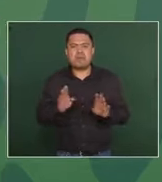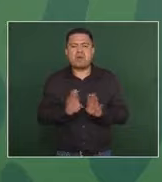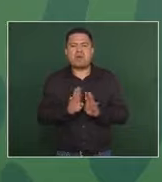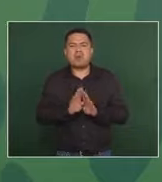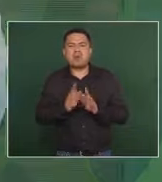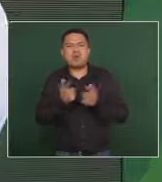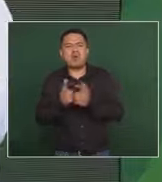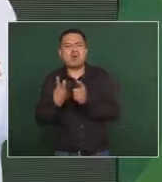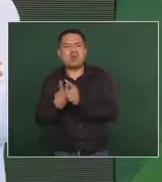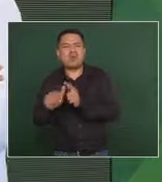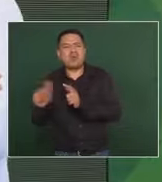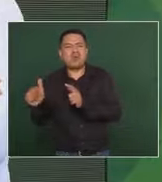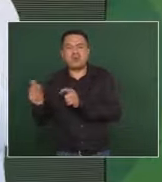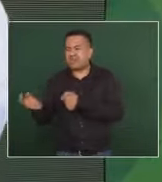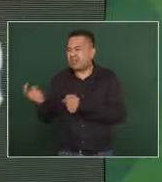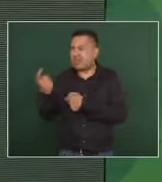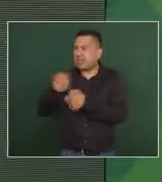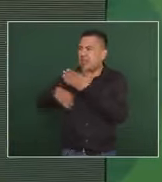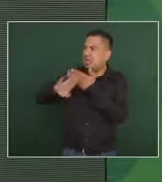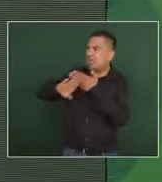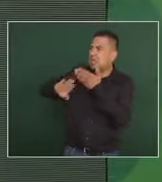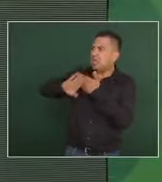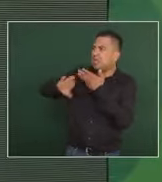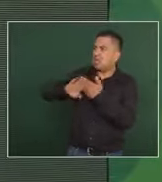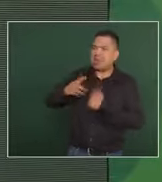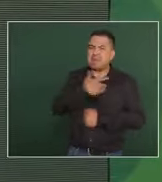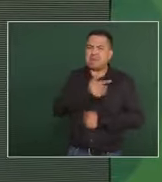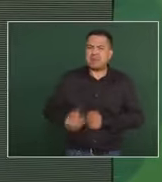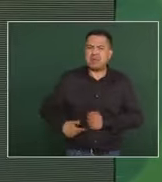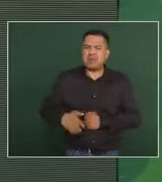opositor al presidente?